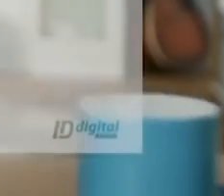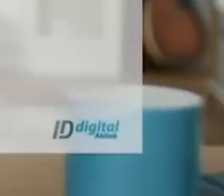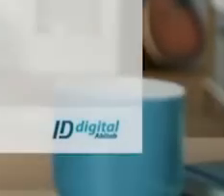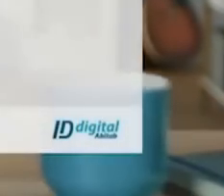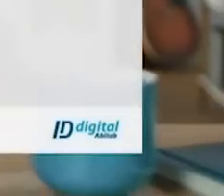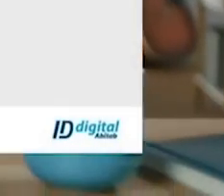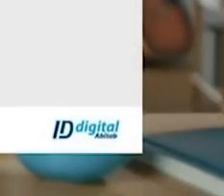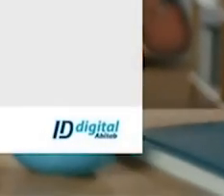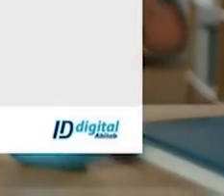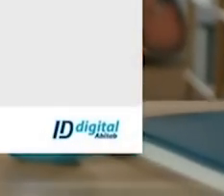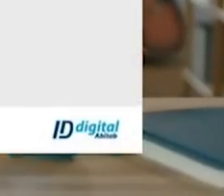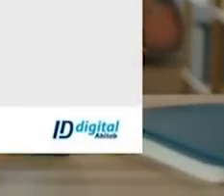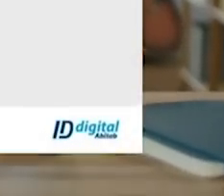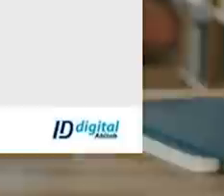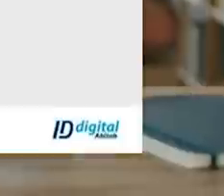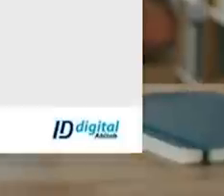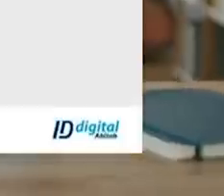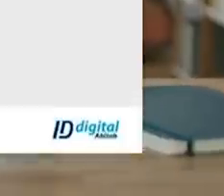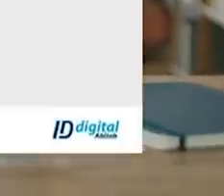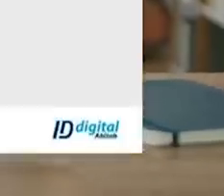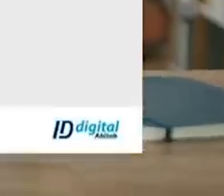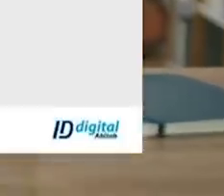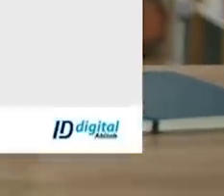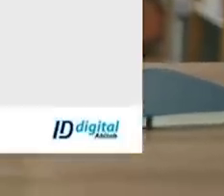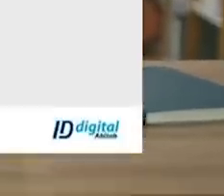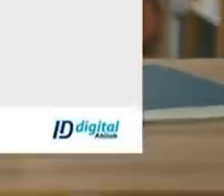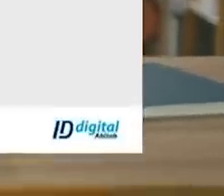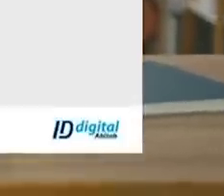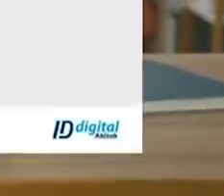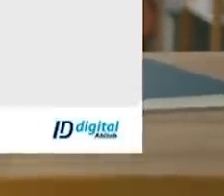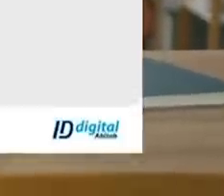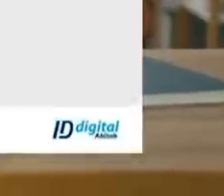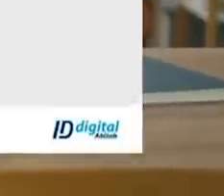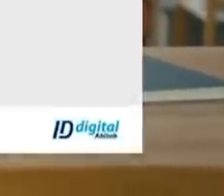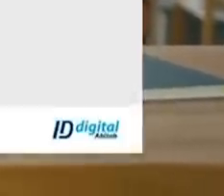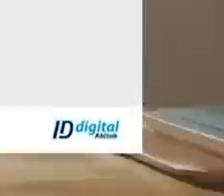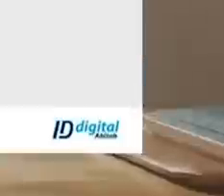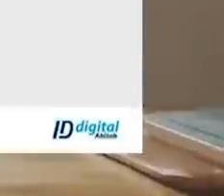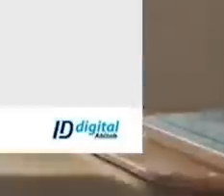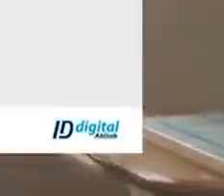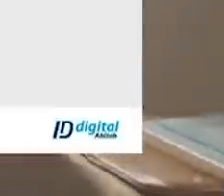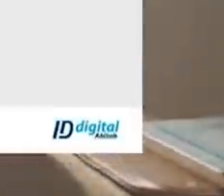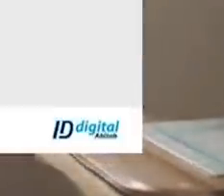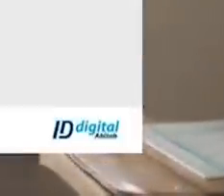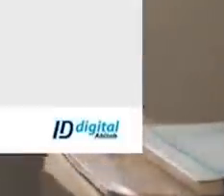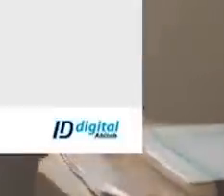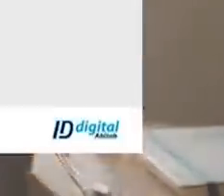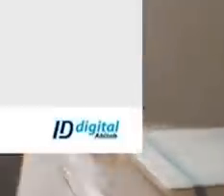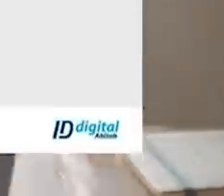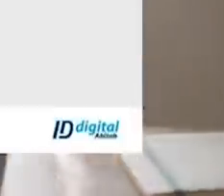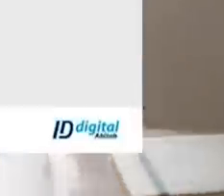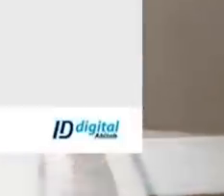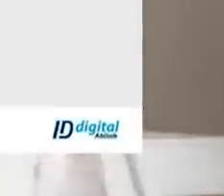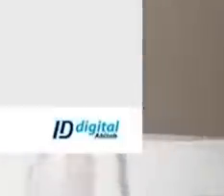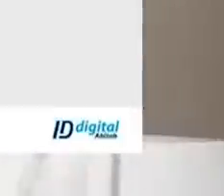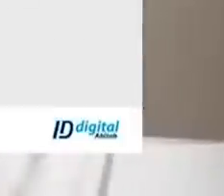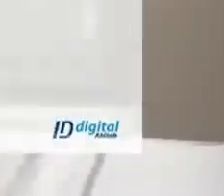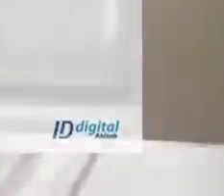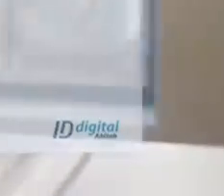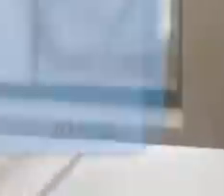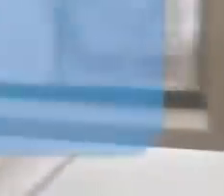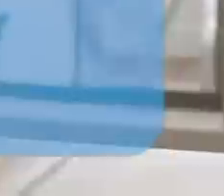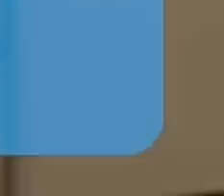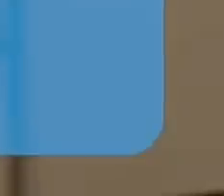Firma Digital Habitab es una plataforma para que todos los usuarios puedan subir, firmar y enviar documentos con la misma validez que la